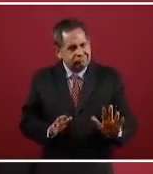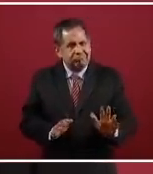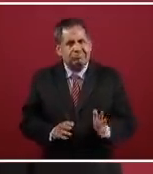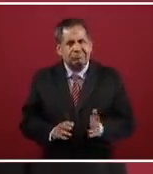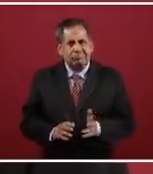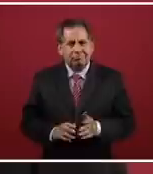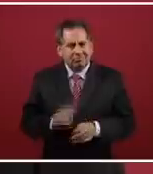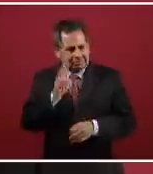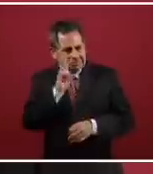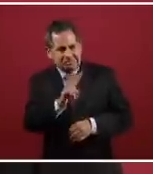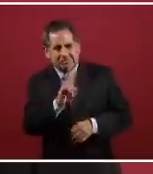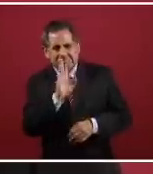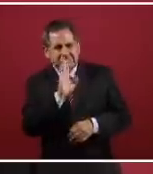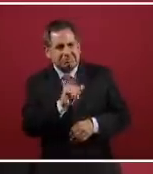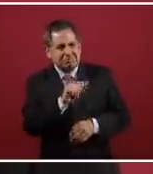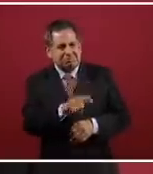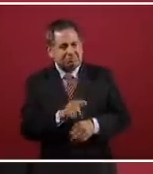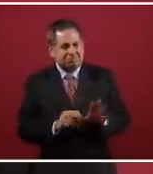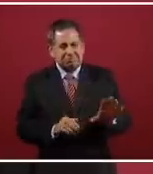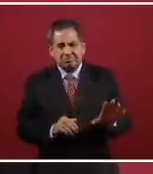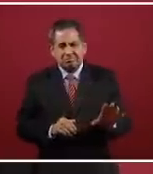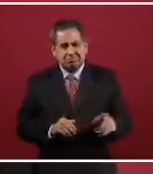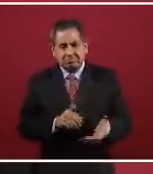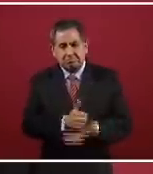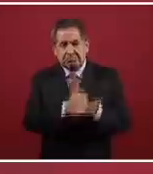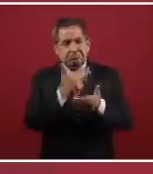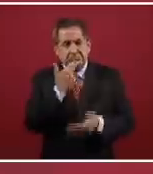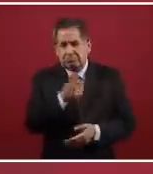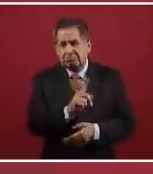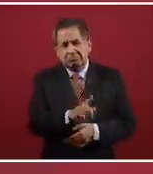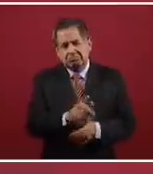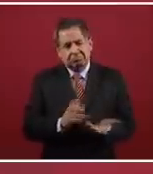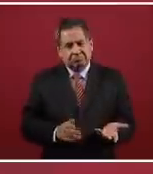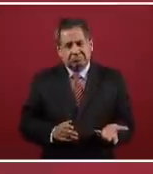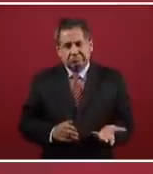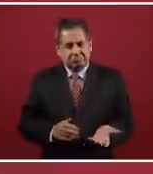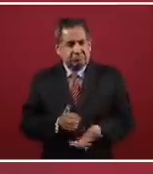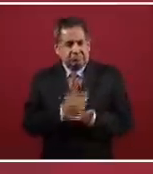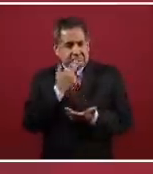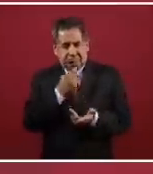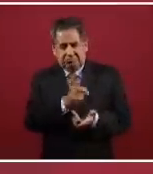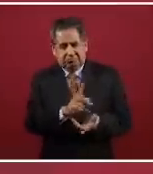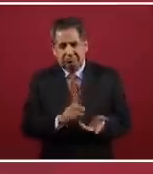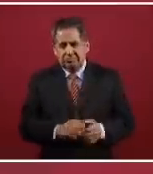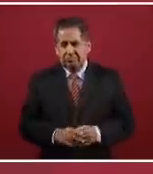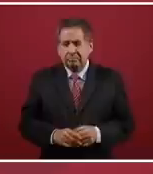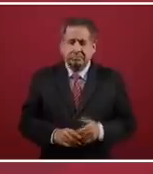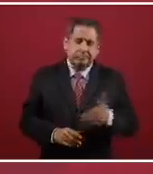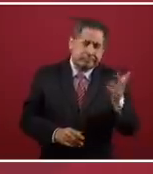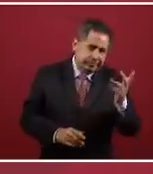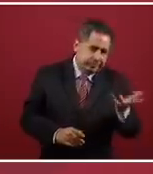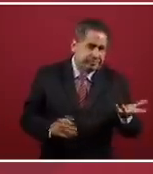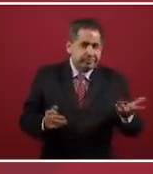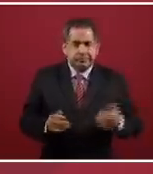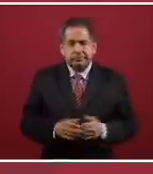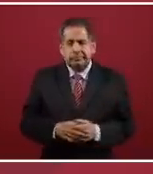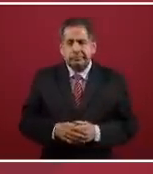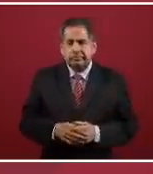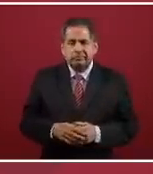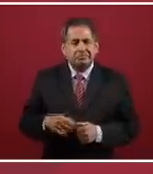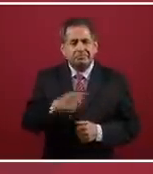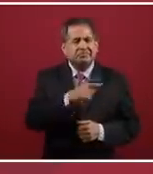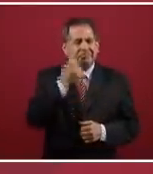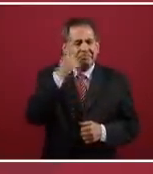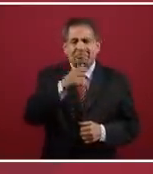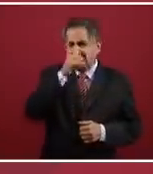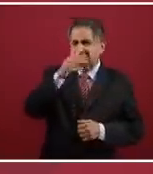Se ve mal eso, no les ayuda en nada. Nada más que ganan